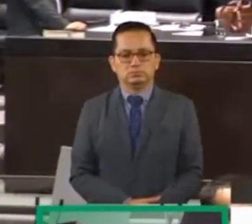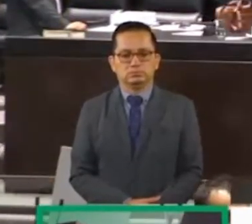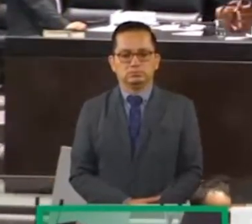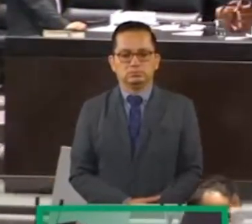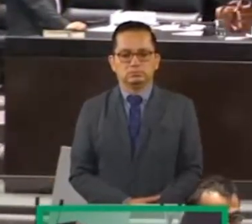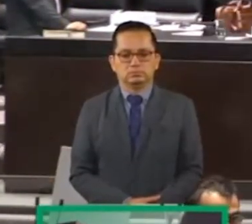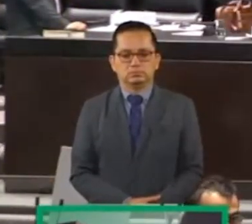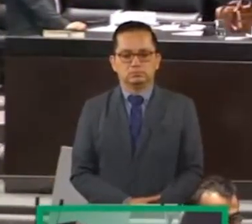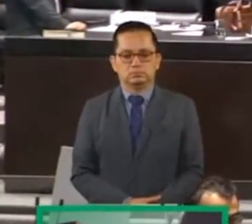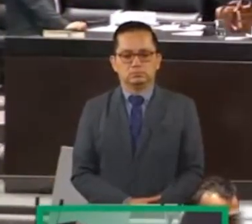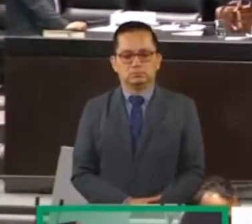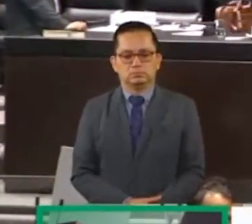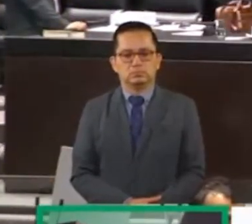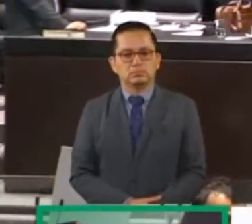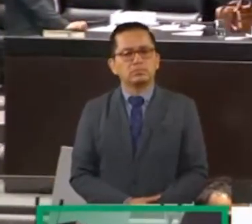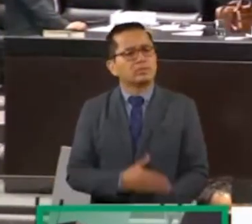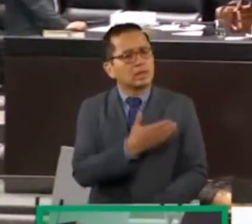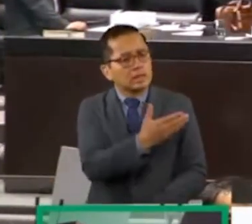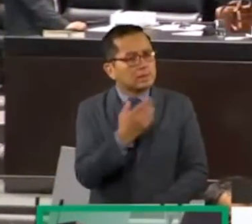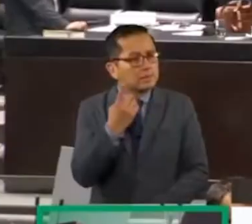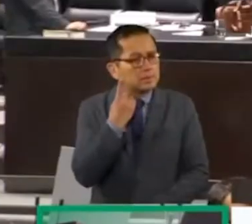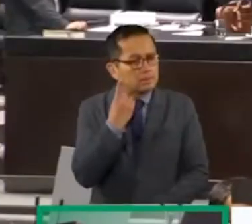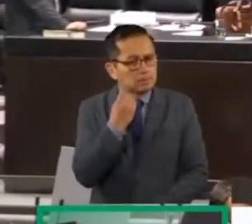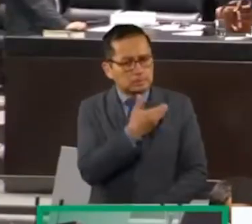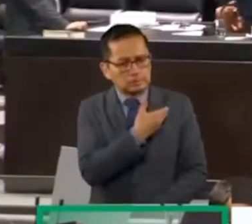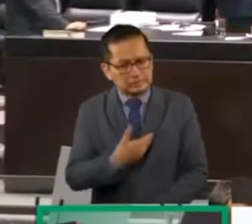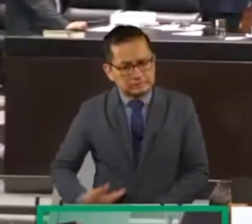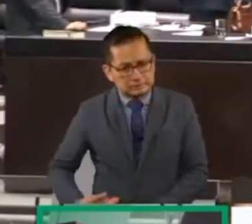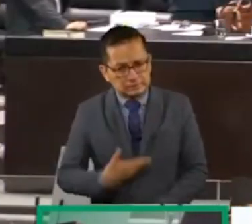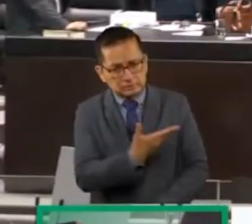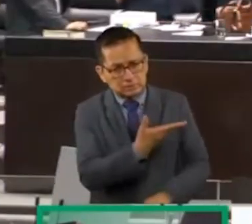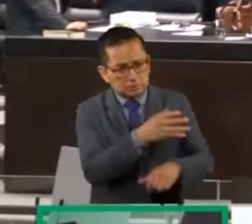Con su venia, diputado presidente.